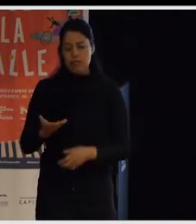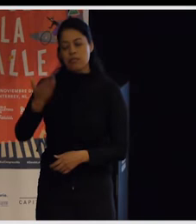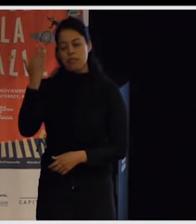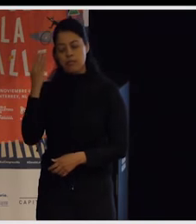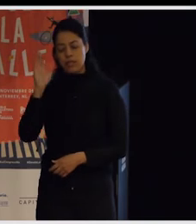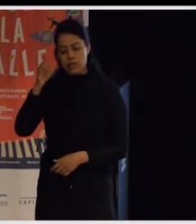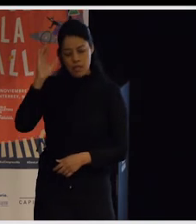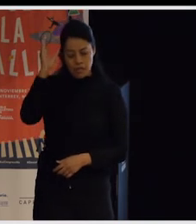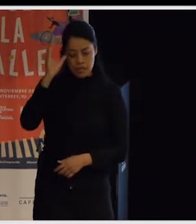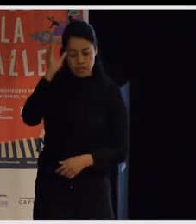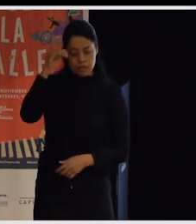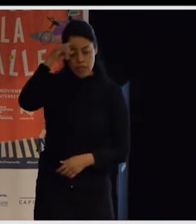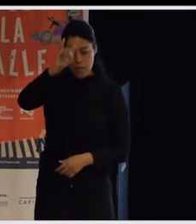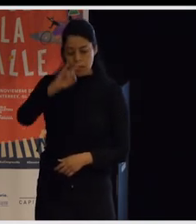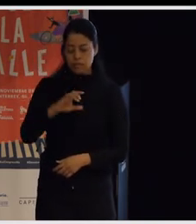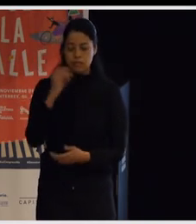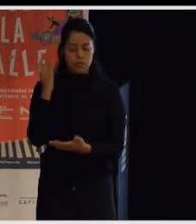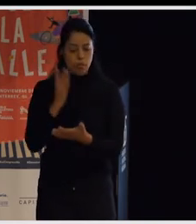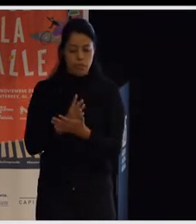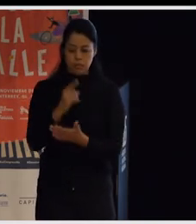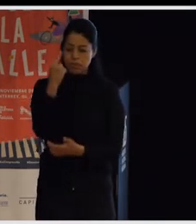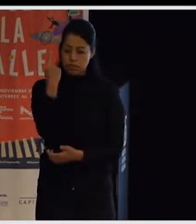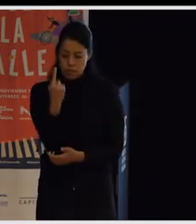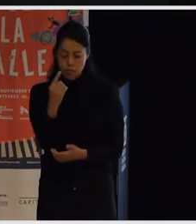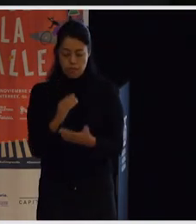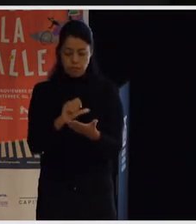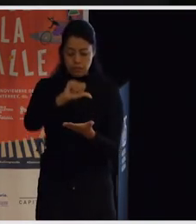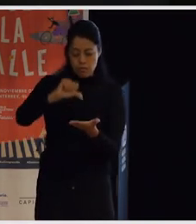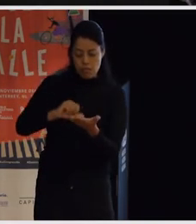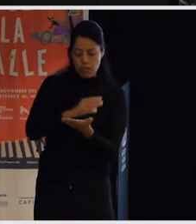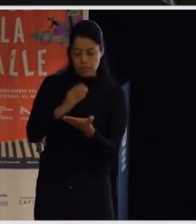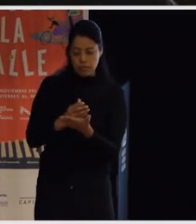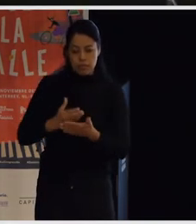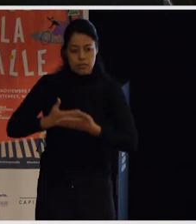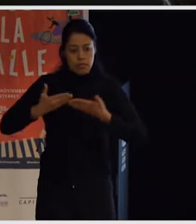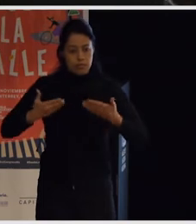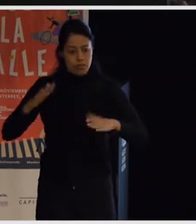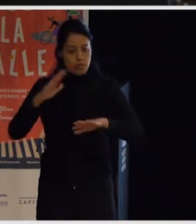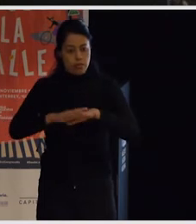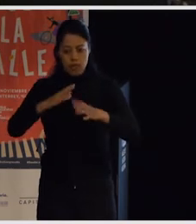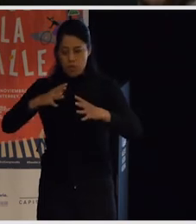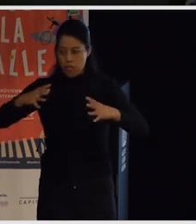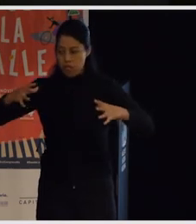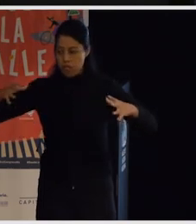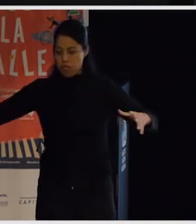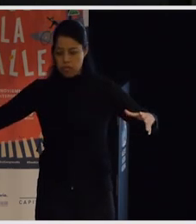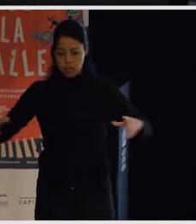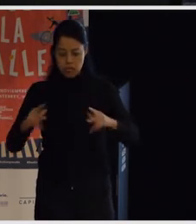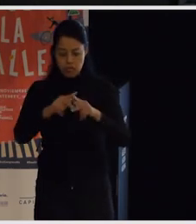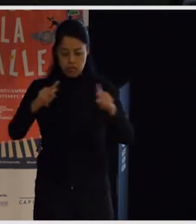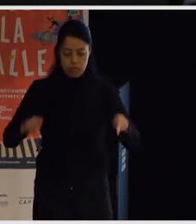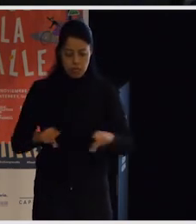que centro las plazas que estaba en el centro de la ciudad y empiezan a surgir con mucho más espacio mucho más plazas comerciales